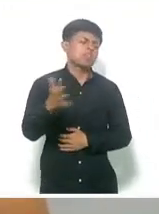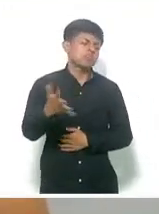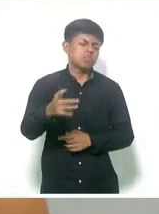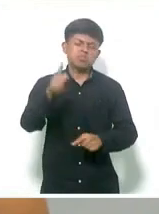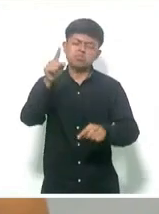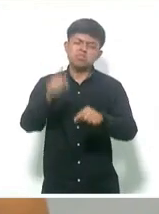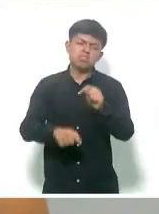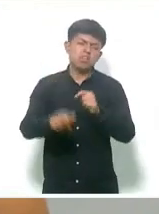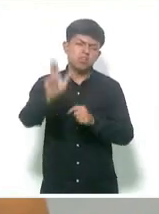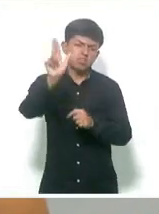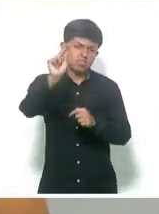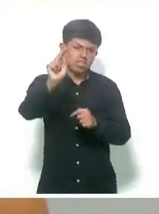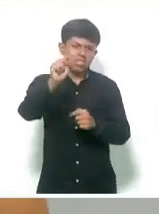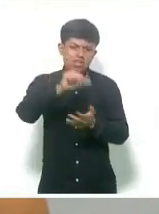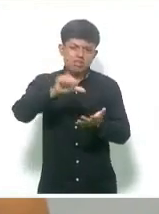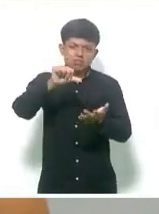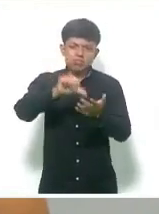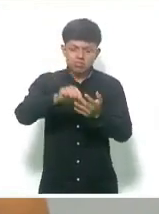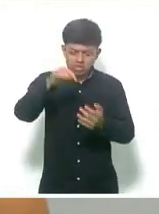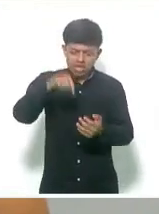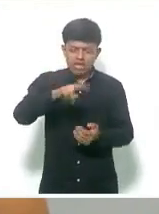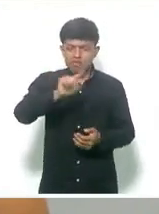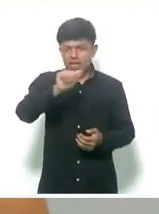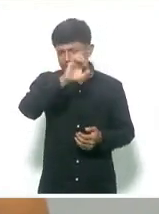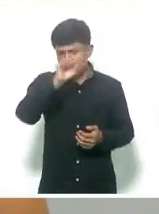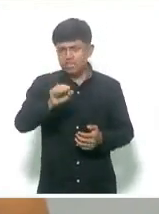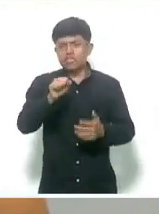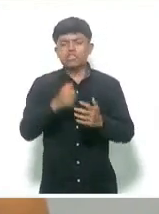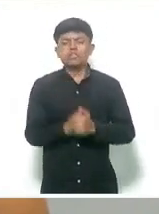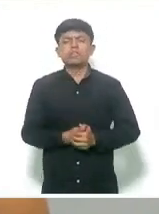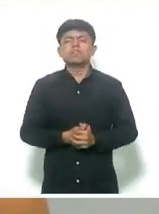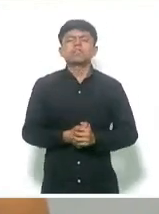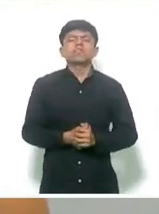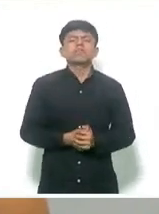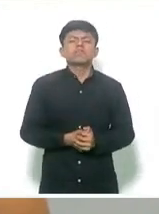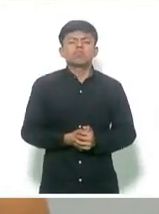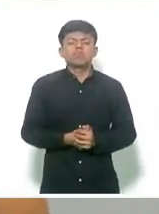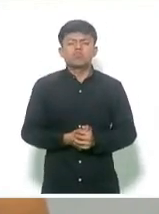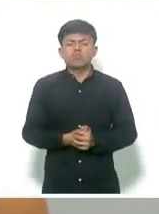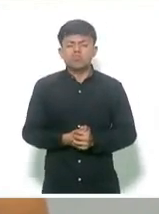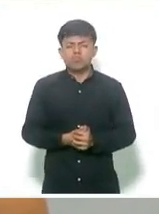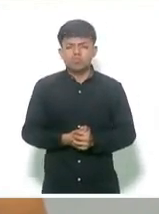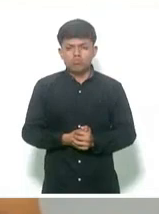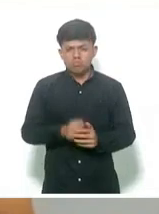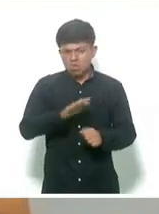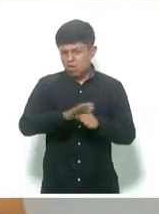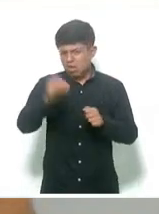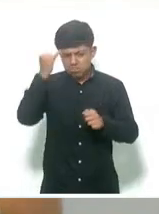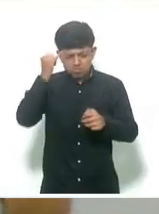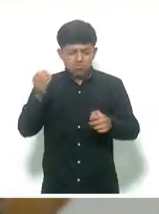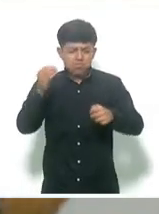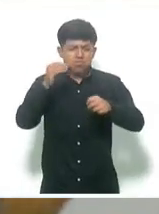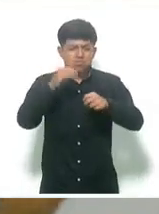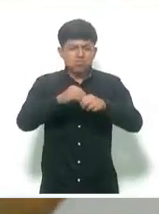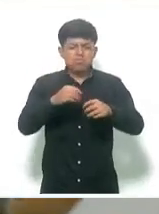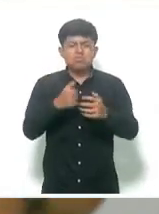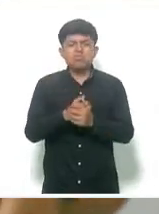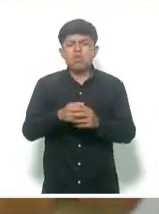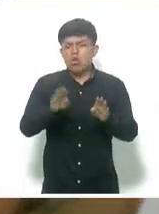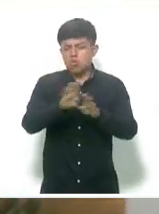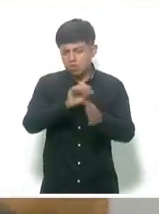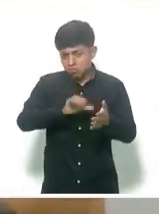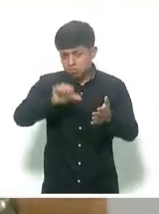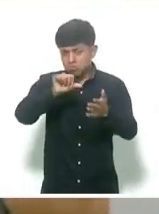de narcomenudeo en la zona de Valles centrales y eh que nos que estrategia determinamos que el punto de